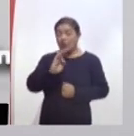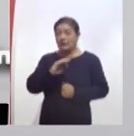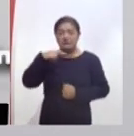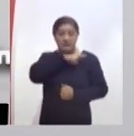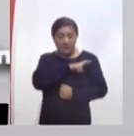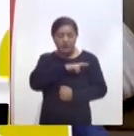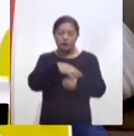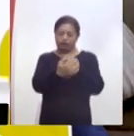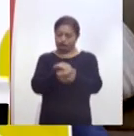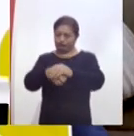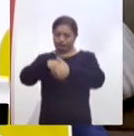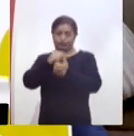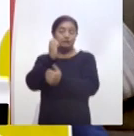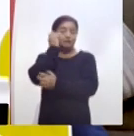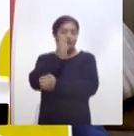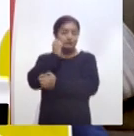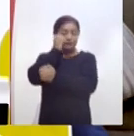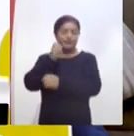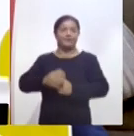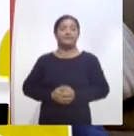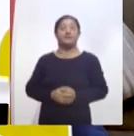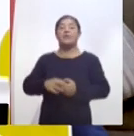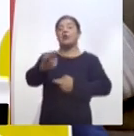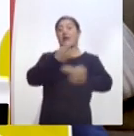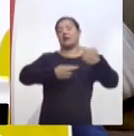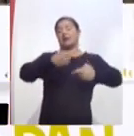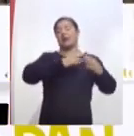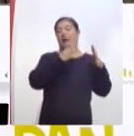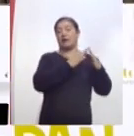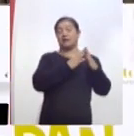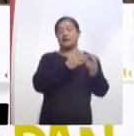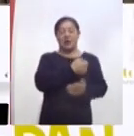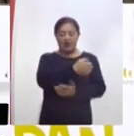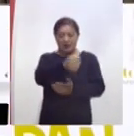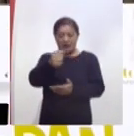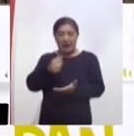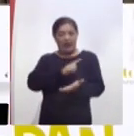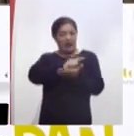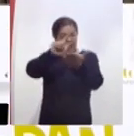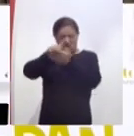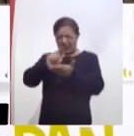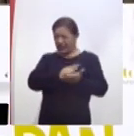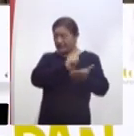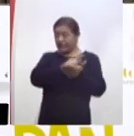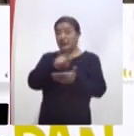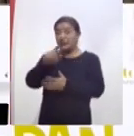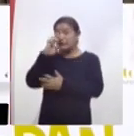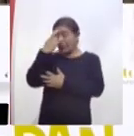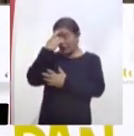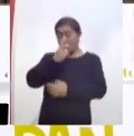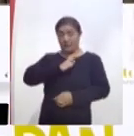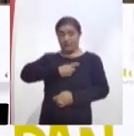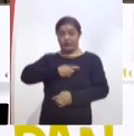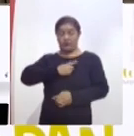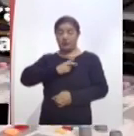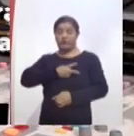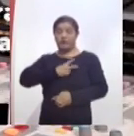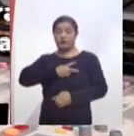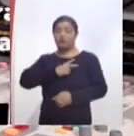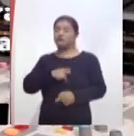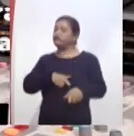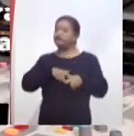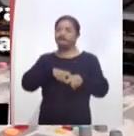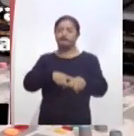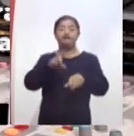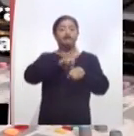manos con agua y jabón. Al volver a casa, desinfecta lo que tocas. Recuerda que el virus sobrevive días en diversas superficies.